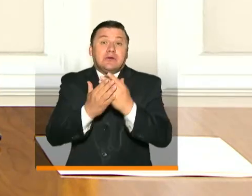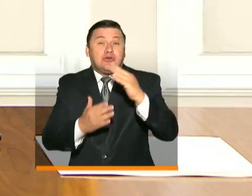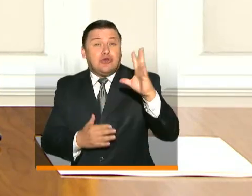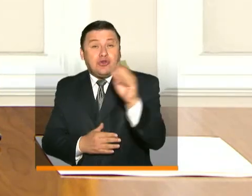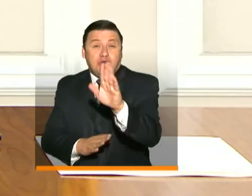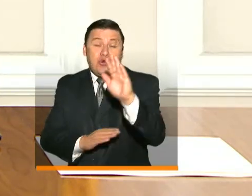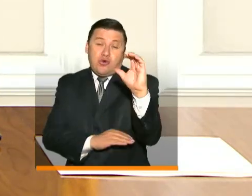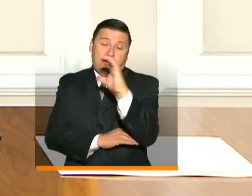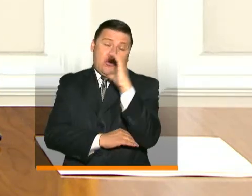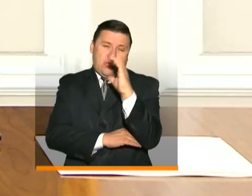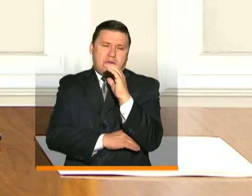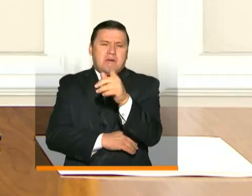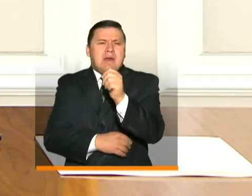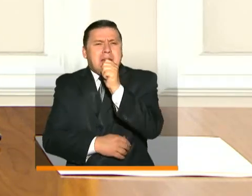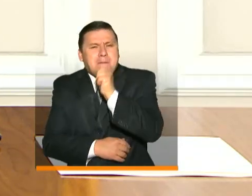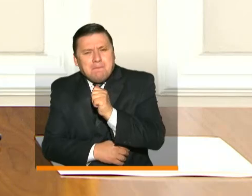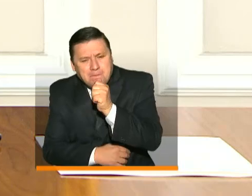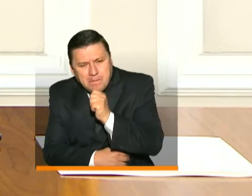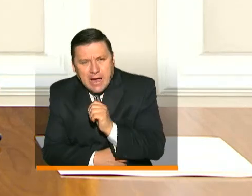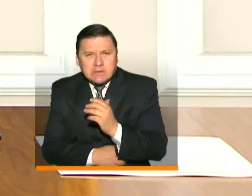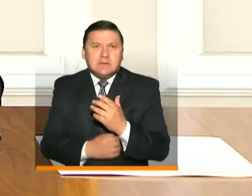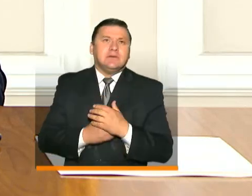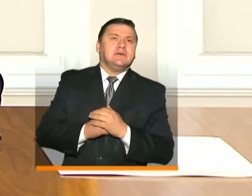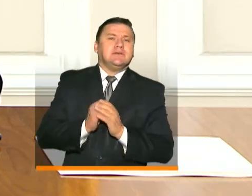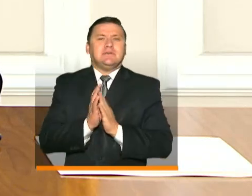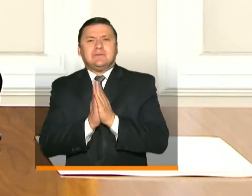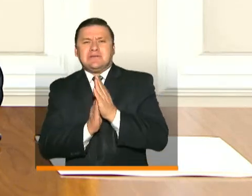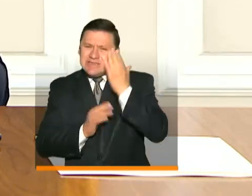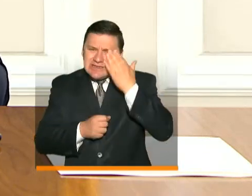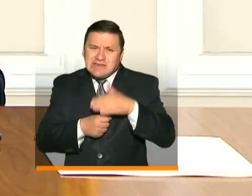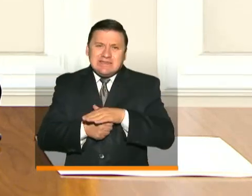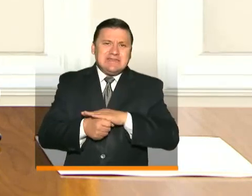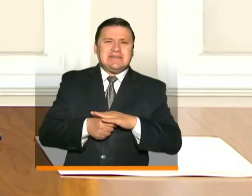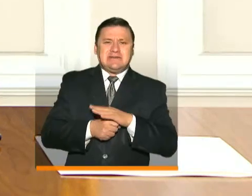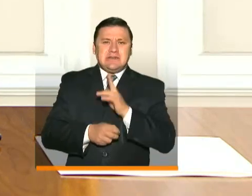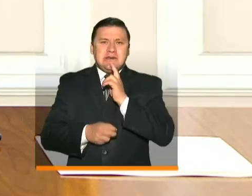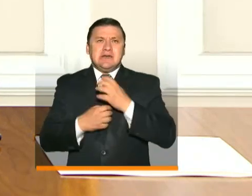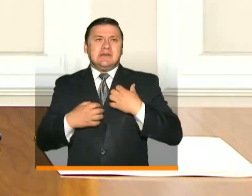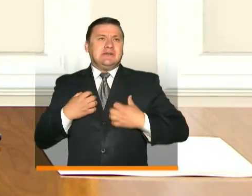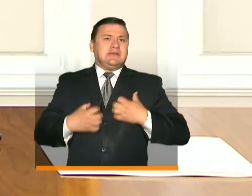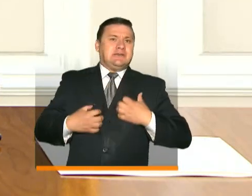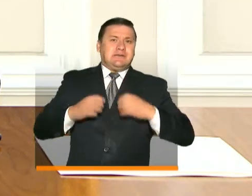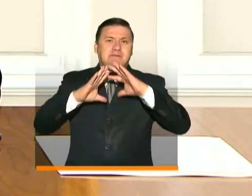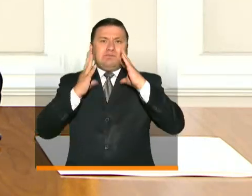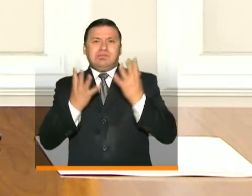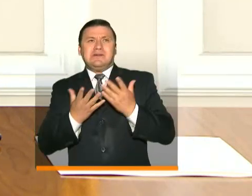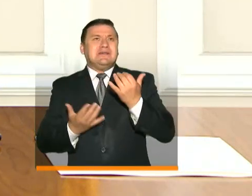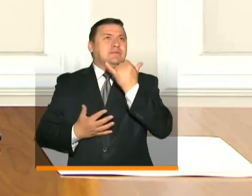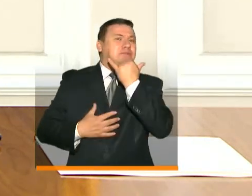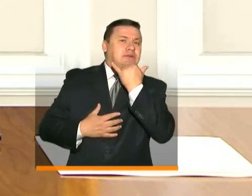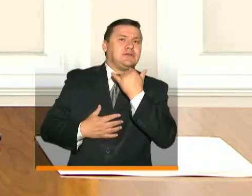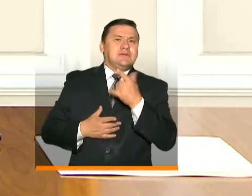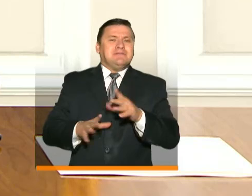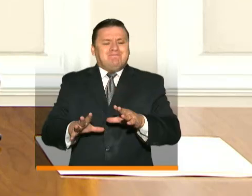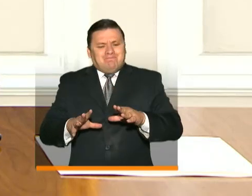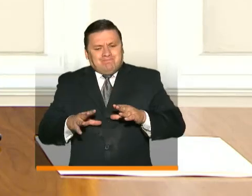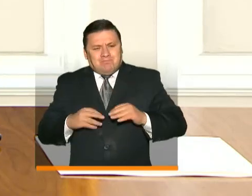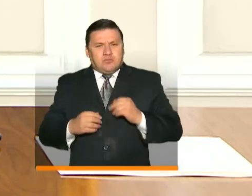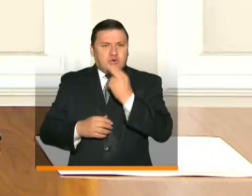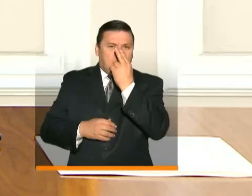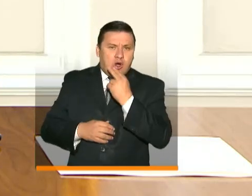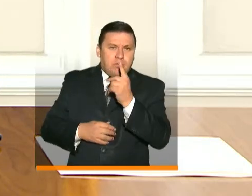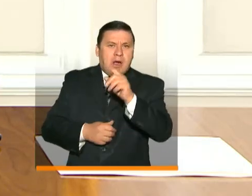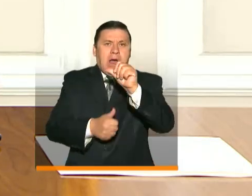todos los colombianos que con paciencia, con entrega, en medio de una circunstancia que trae tanta incertidumbre para el mundo, han ido asumiendo un